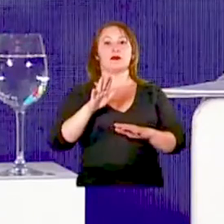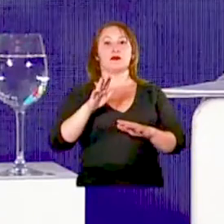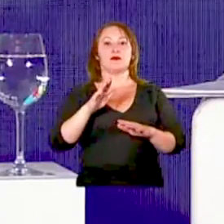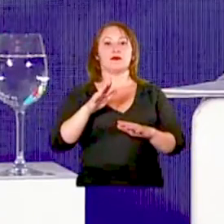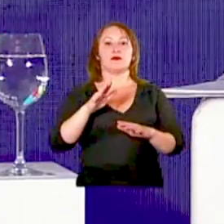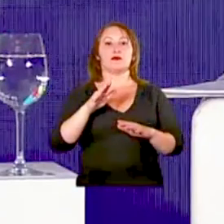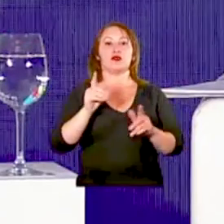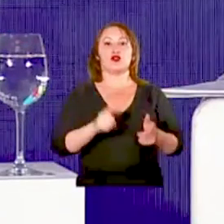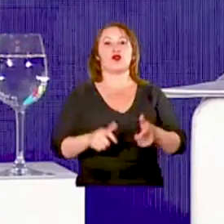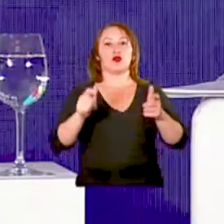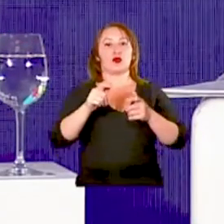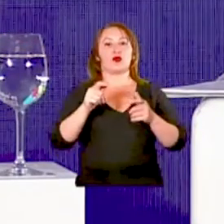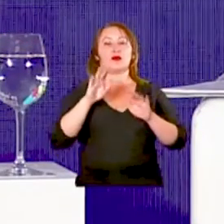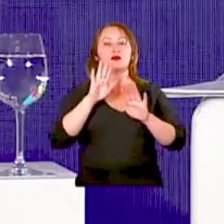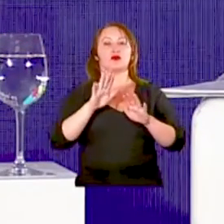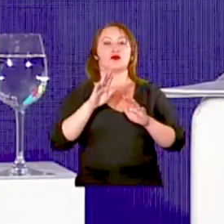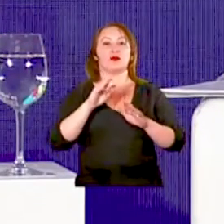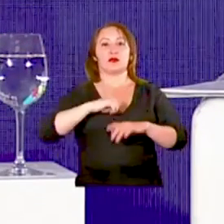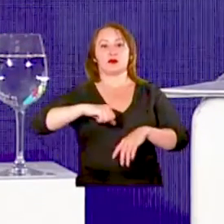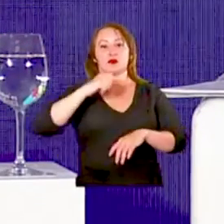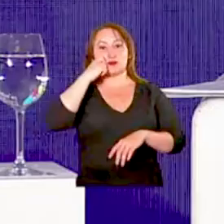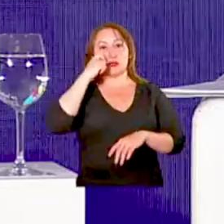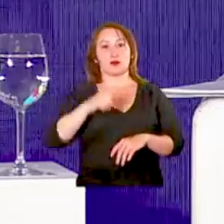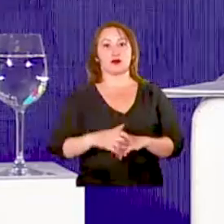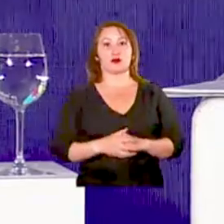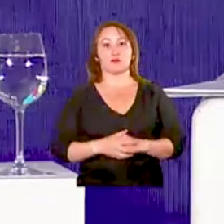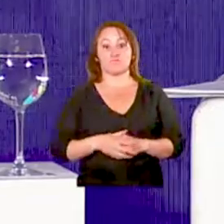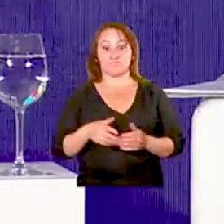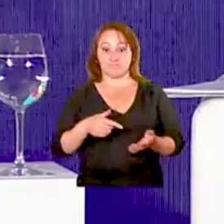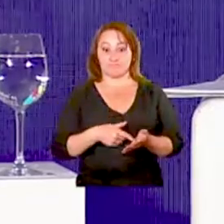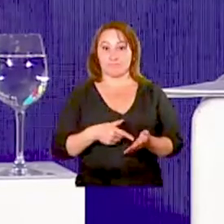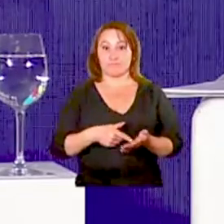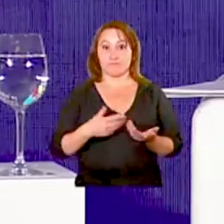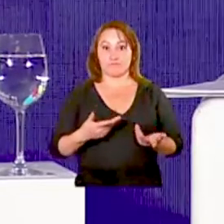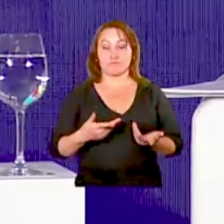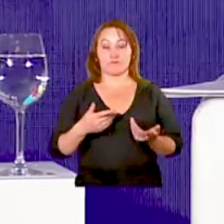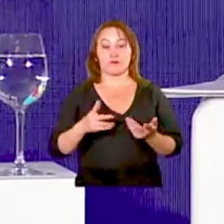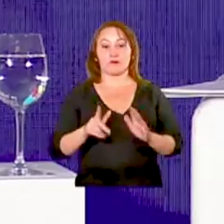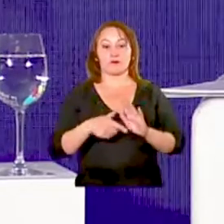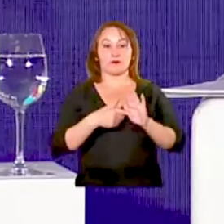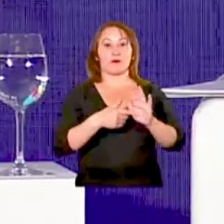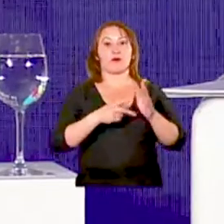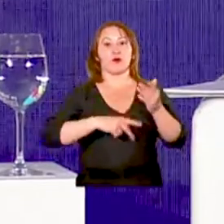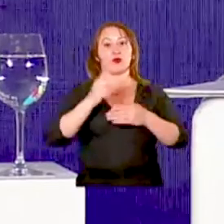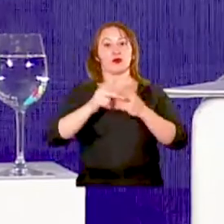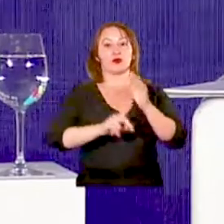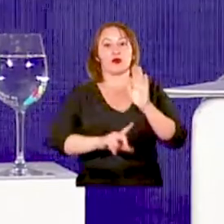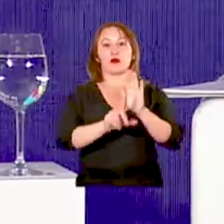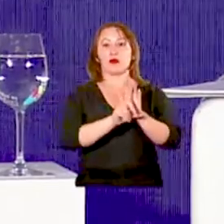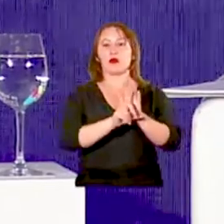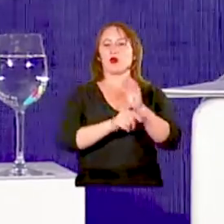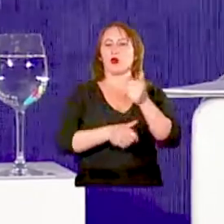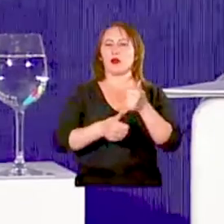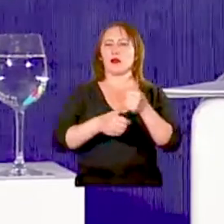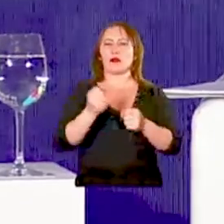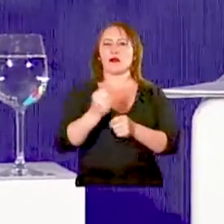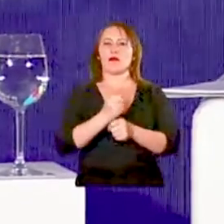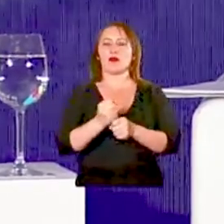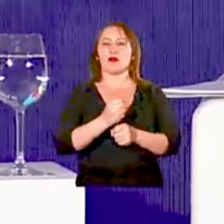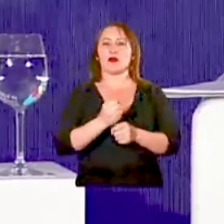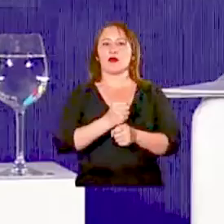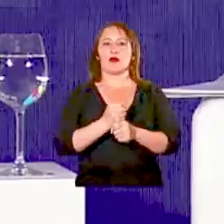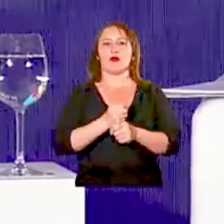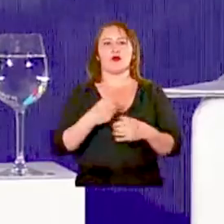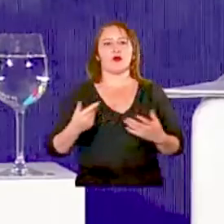de la Corte Interamericana de Derechos Humanos. Eso nos hizo presentar el proyecto de ley que fue trabajado